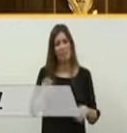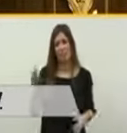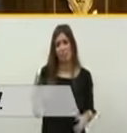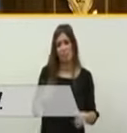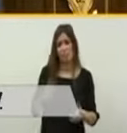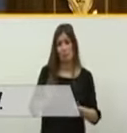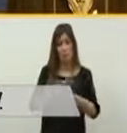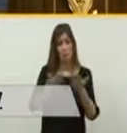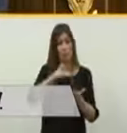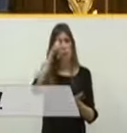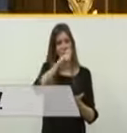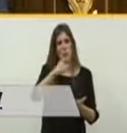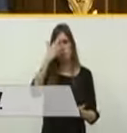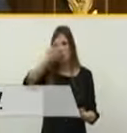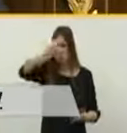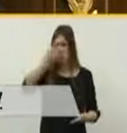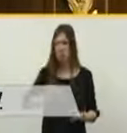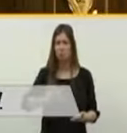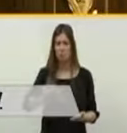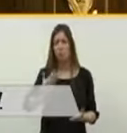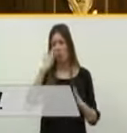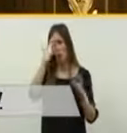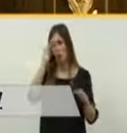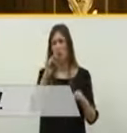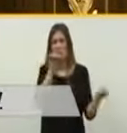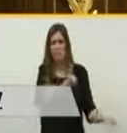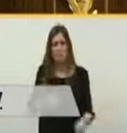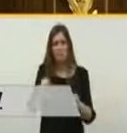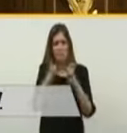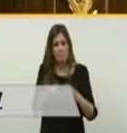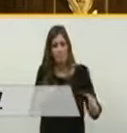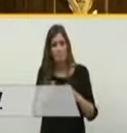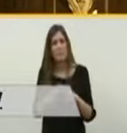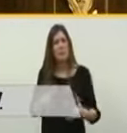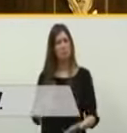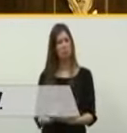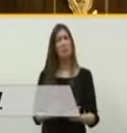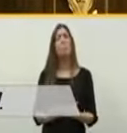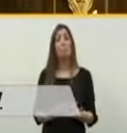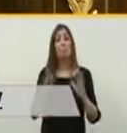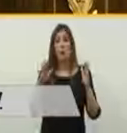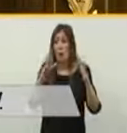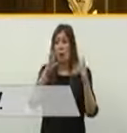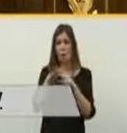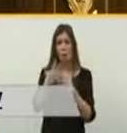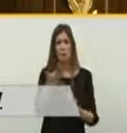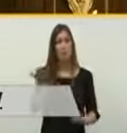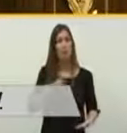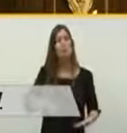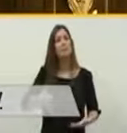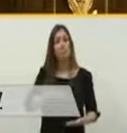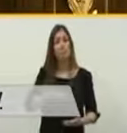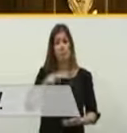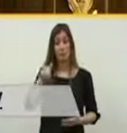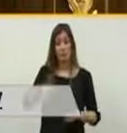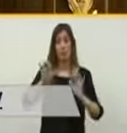somos personas de profundas convicciones y las defendemos con entusiasmo y vehemencia, pero en la España de hoy, más que nunca, el Congreso de los